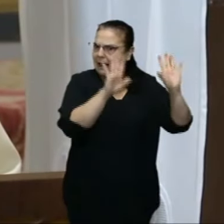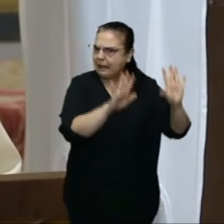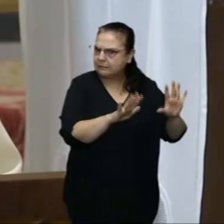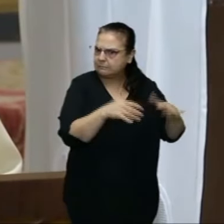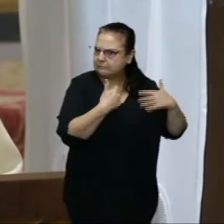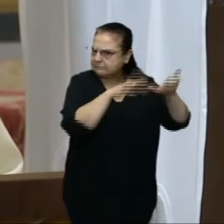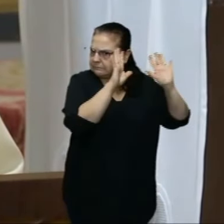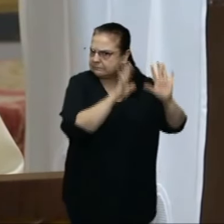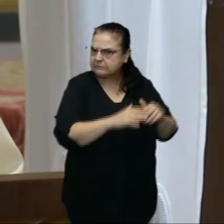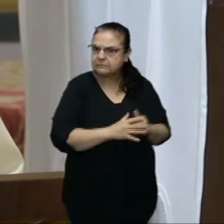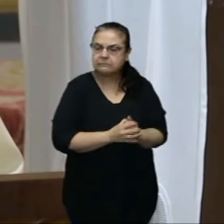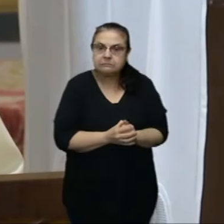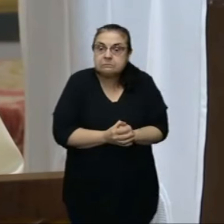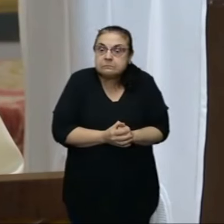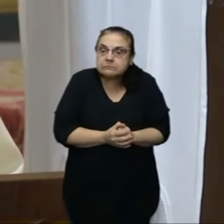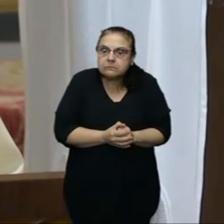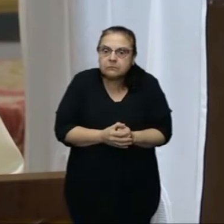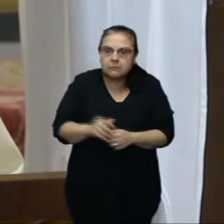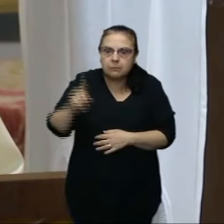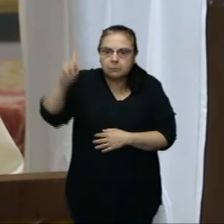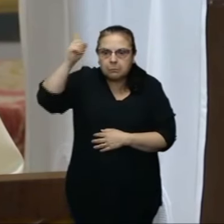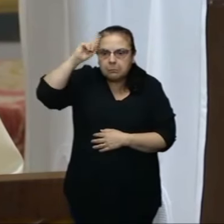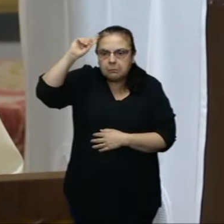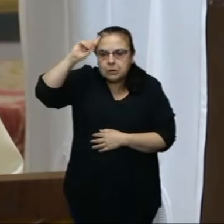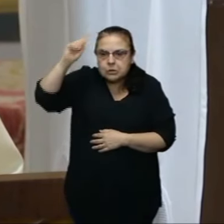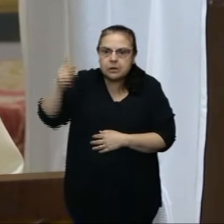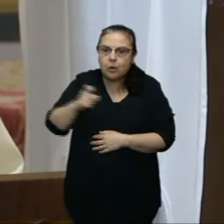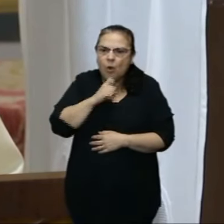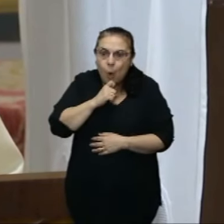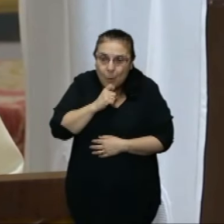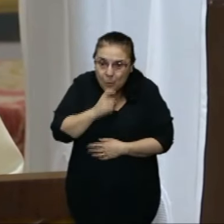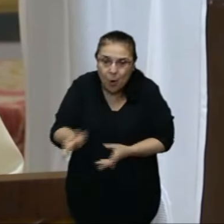quedáis, sin saber ni cómo ni por qué.